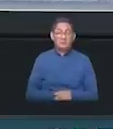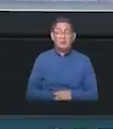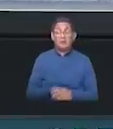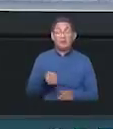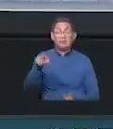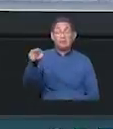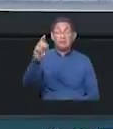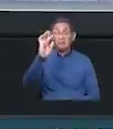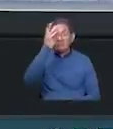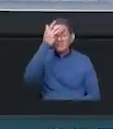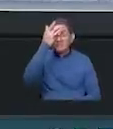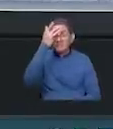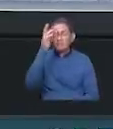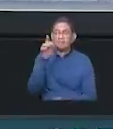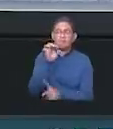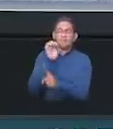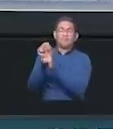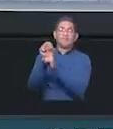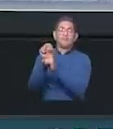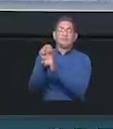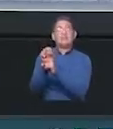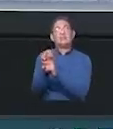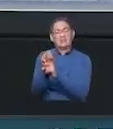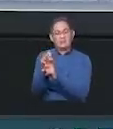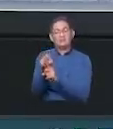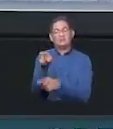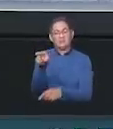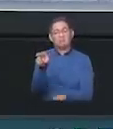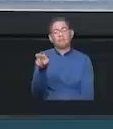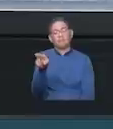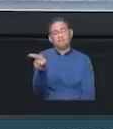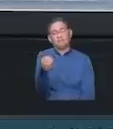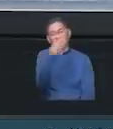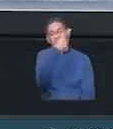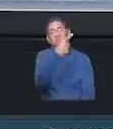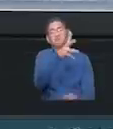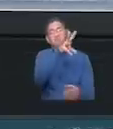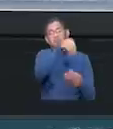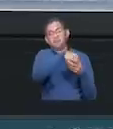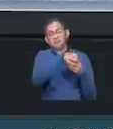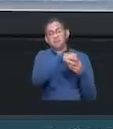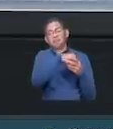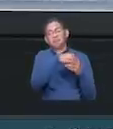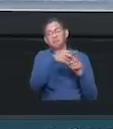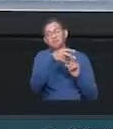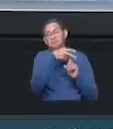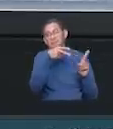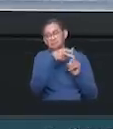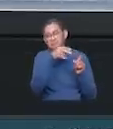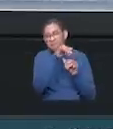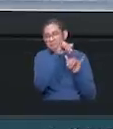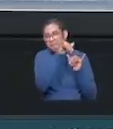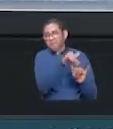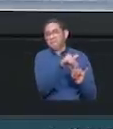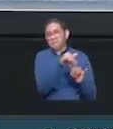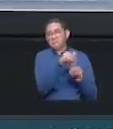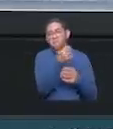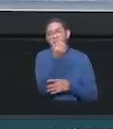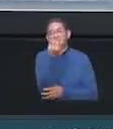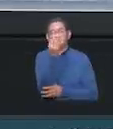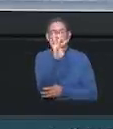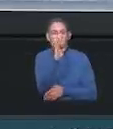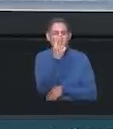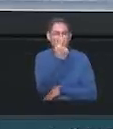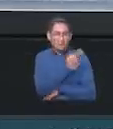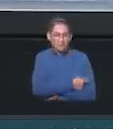positiva el mismo tendrá que realizar una cuarentena de 14